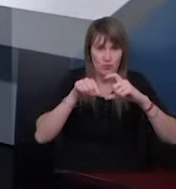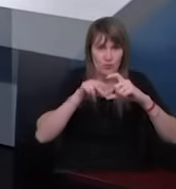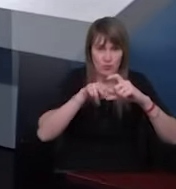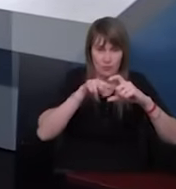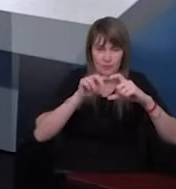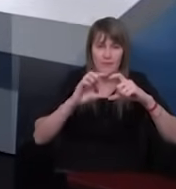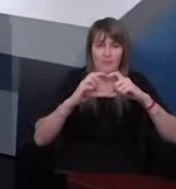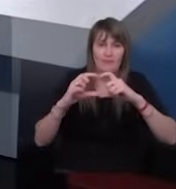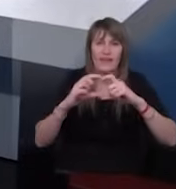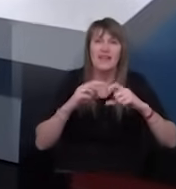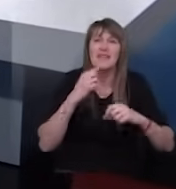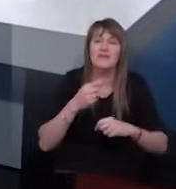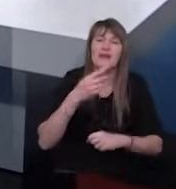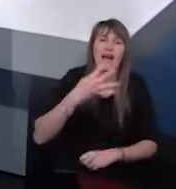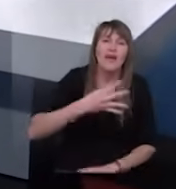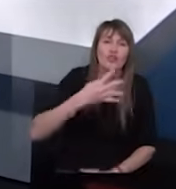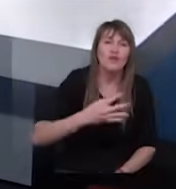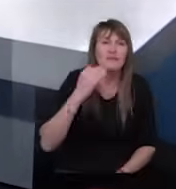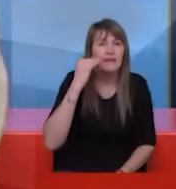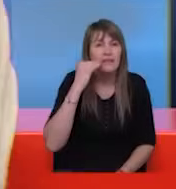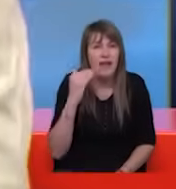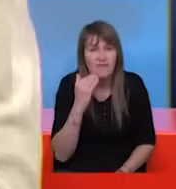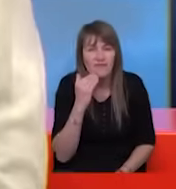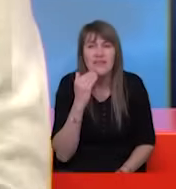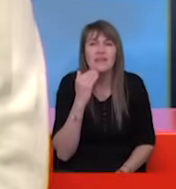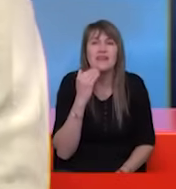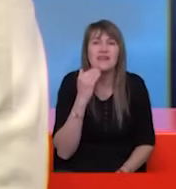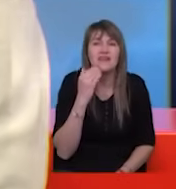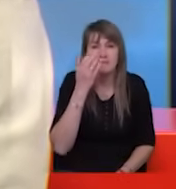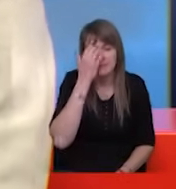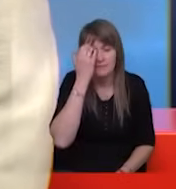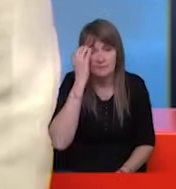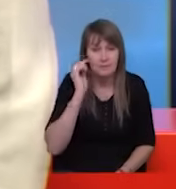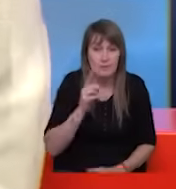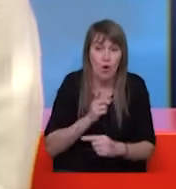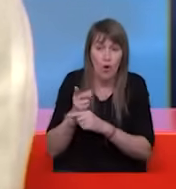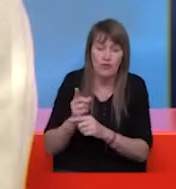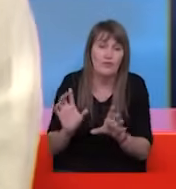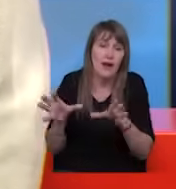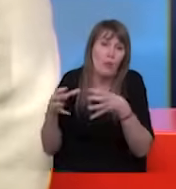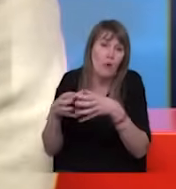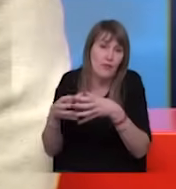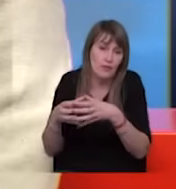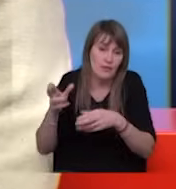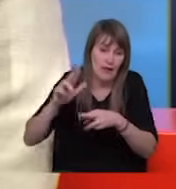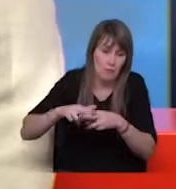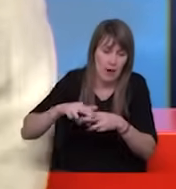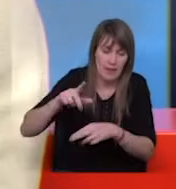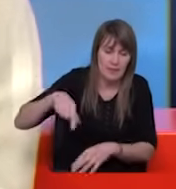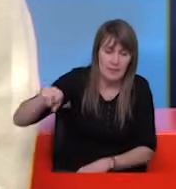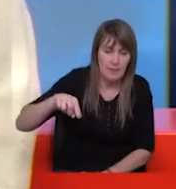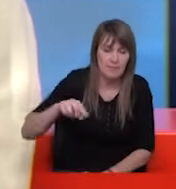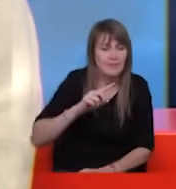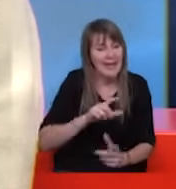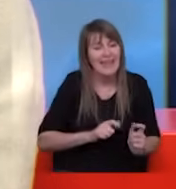abril, después, simultáneamente a las acciones que tomamos contra el Escuadrón de la Muerte, en aquel entonces, se entregó